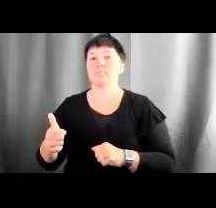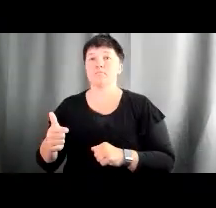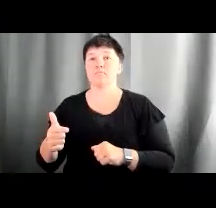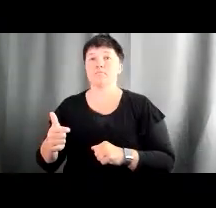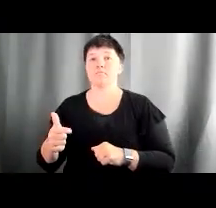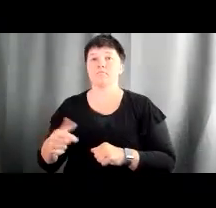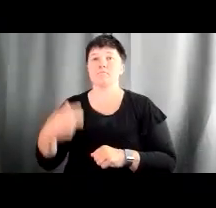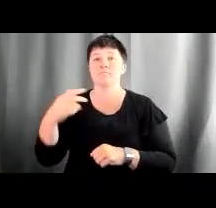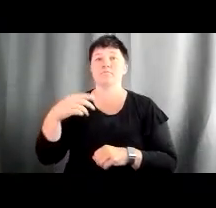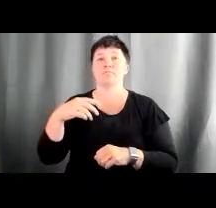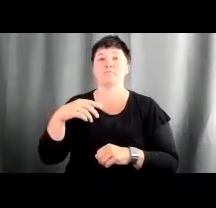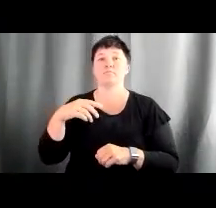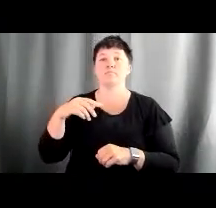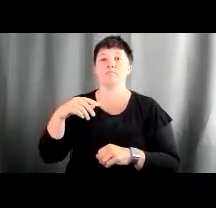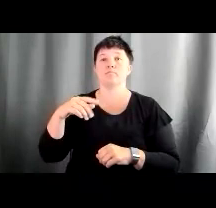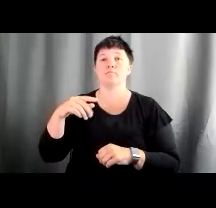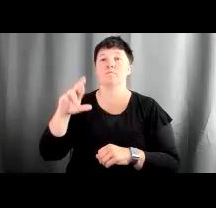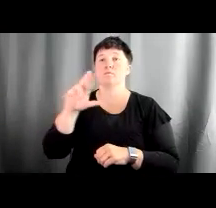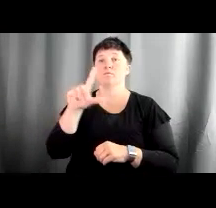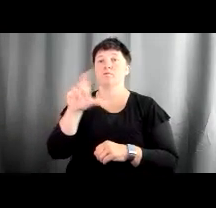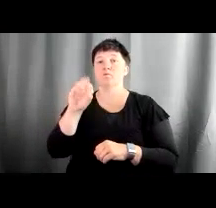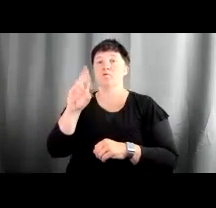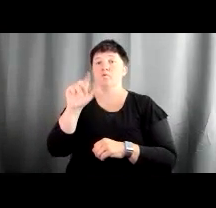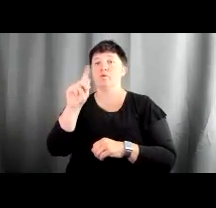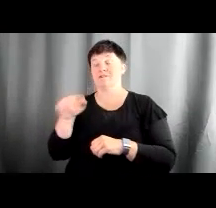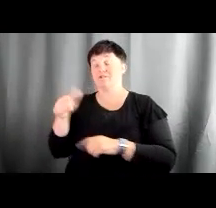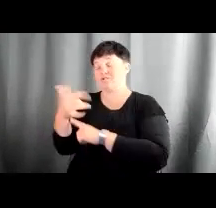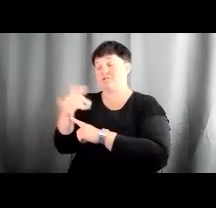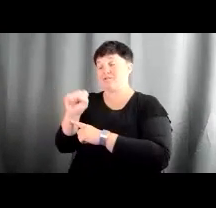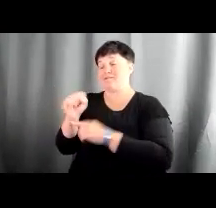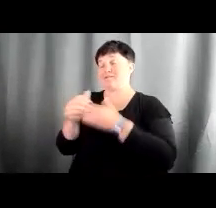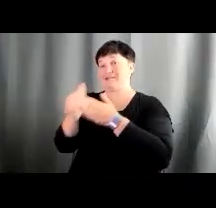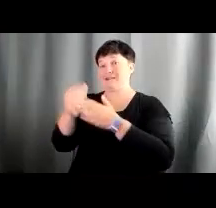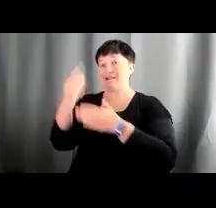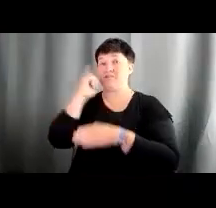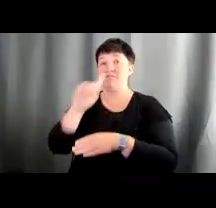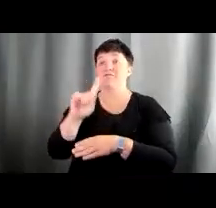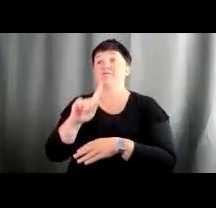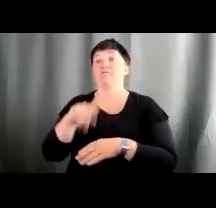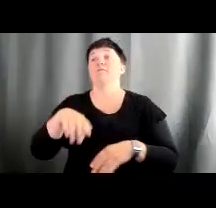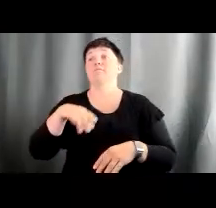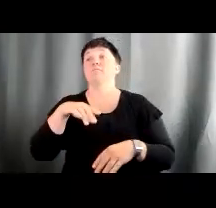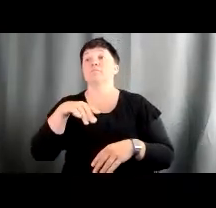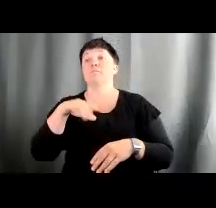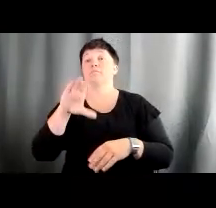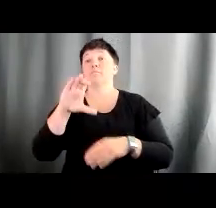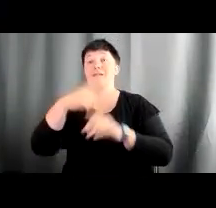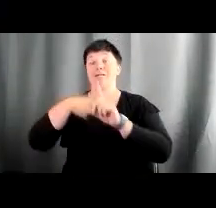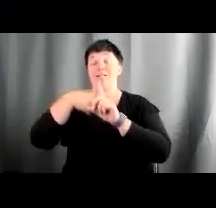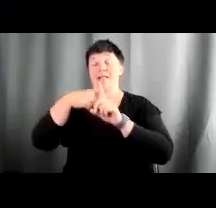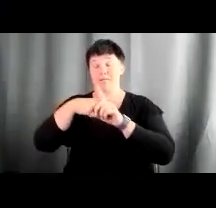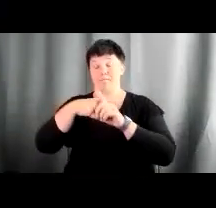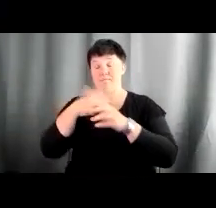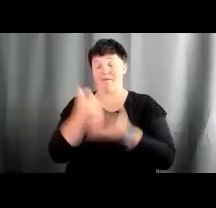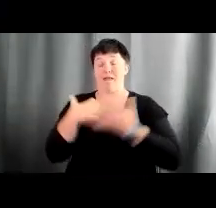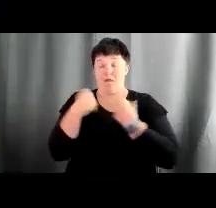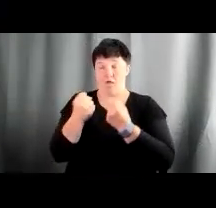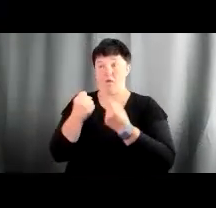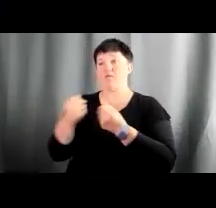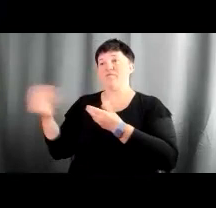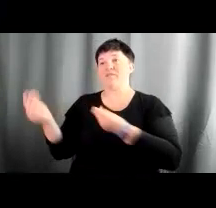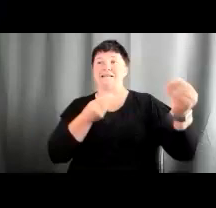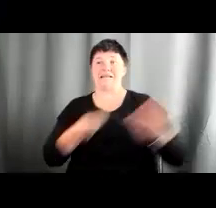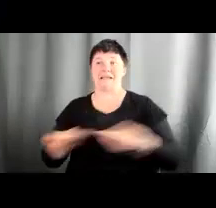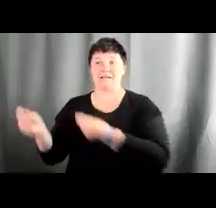líder de los Sistemas de Información Geográfica, GIS, para el Centro Climático del USDA y ha sido el enlace con el equipo